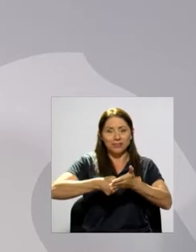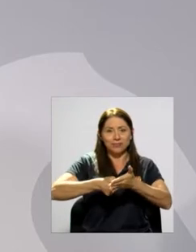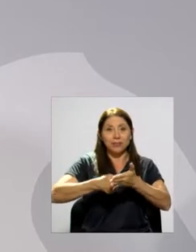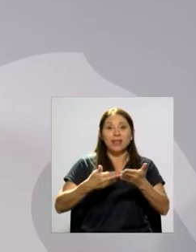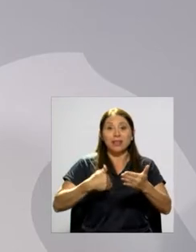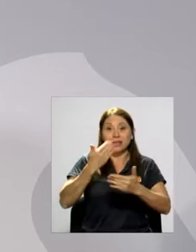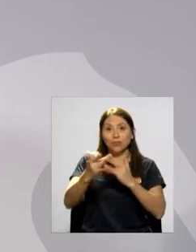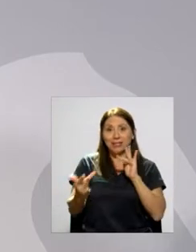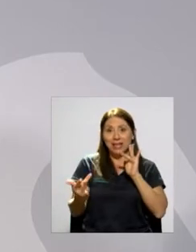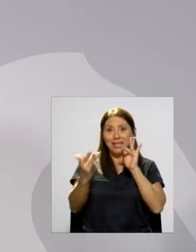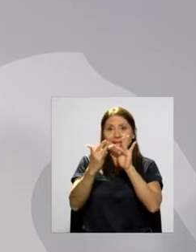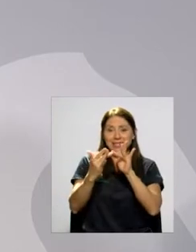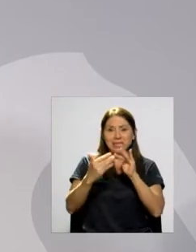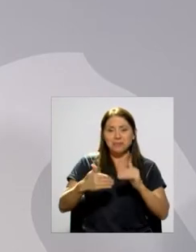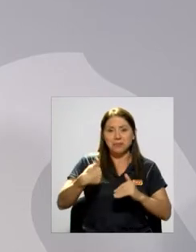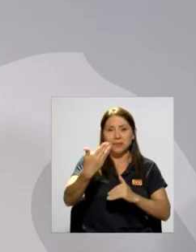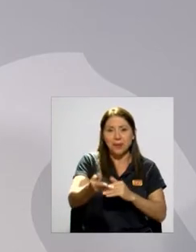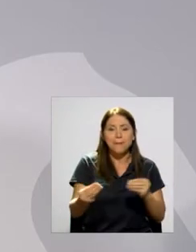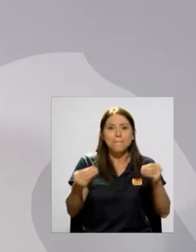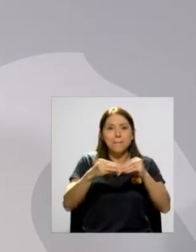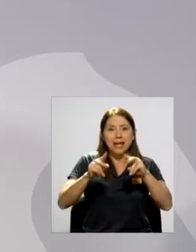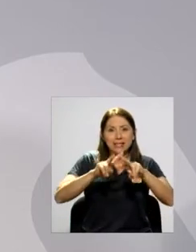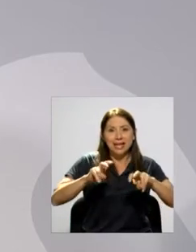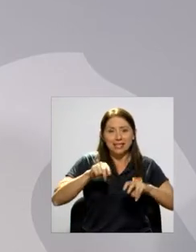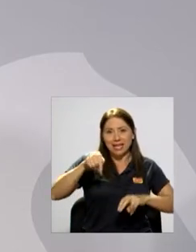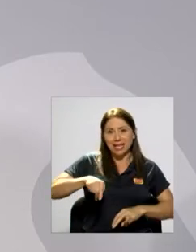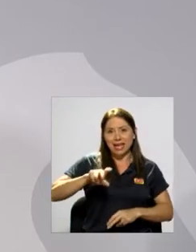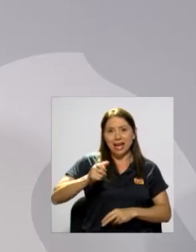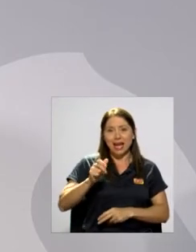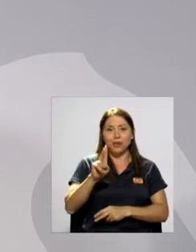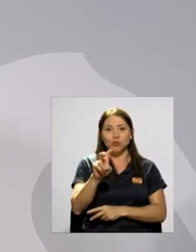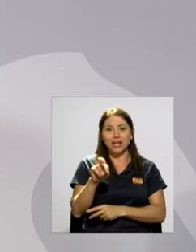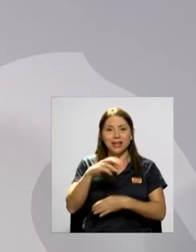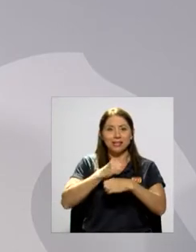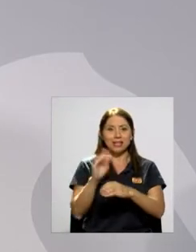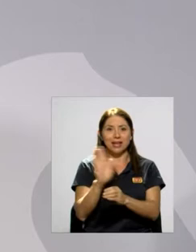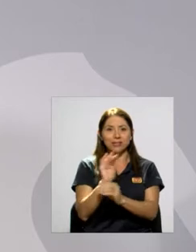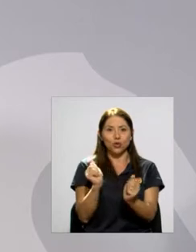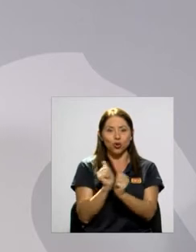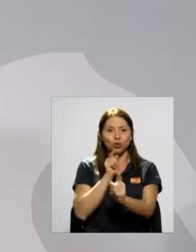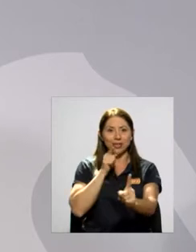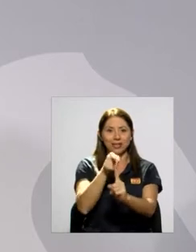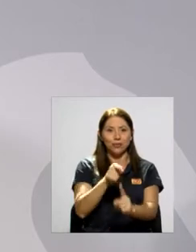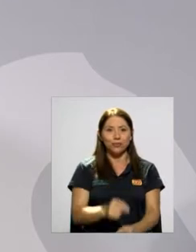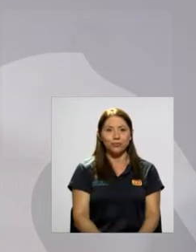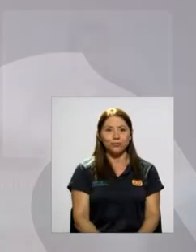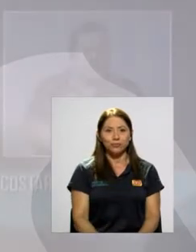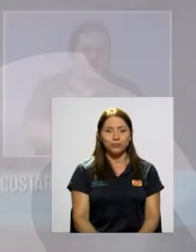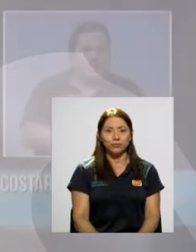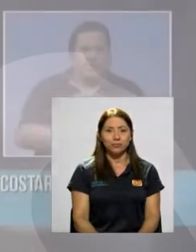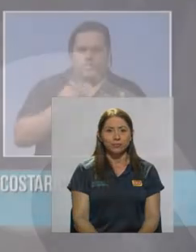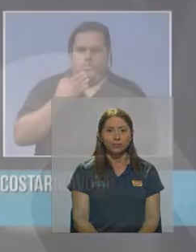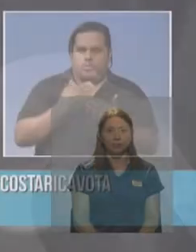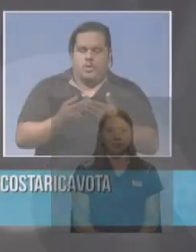a este enlace tendremos más de análisis aquí en Canal UCR, en donde hacemos televisión con sentido.